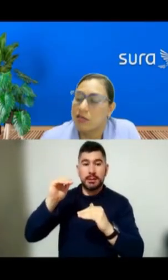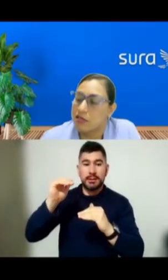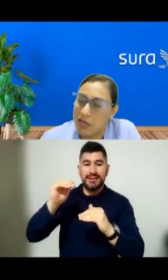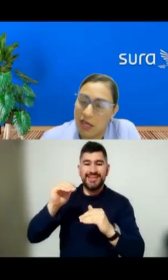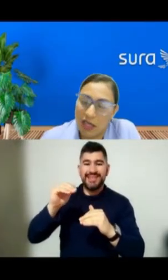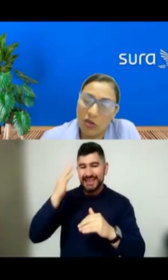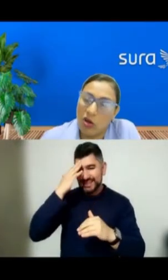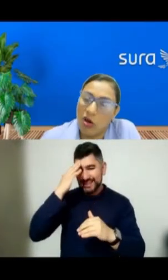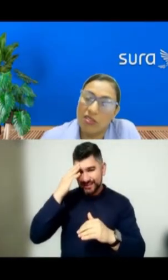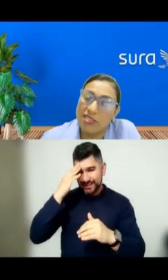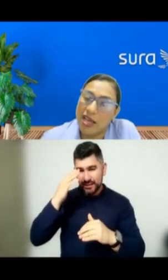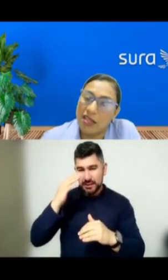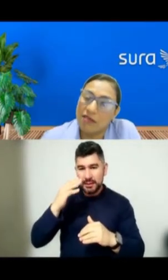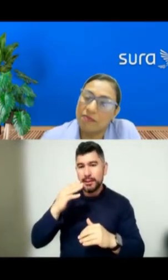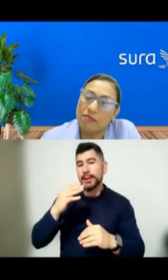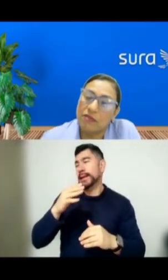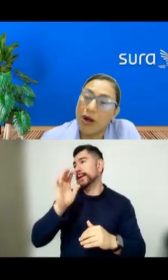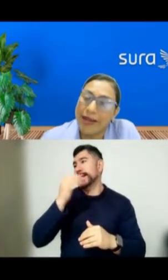de